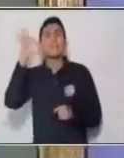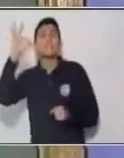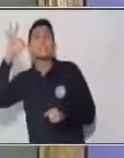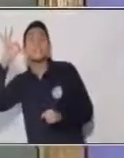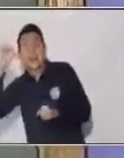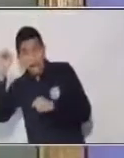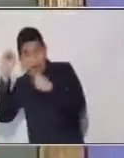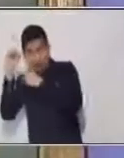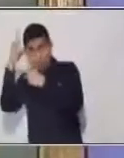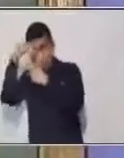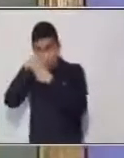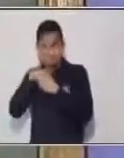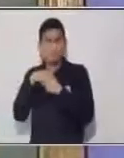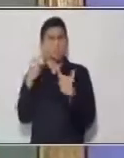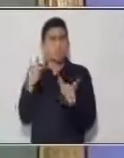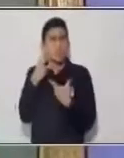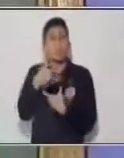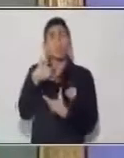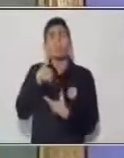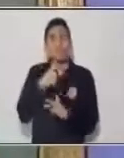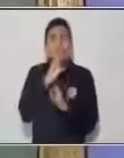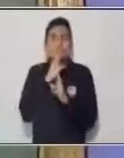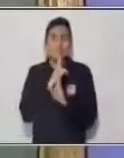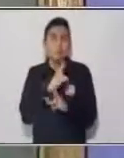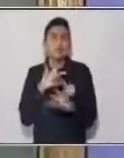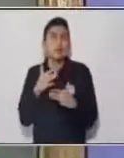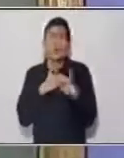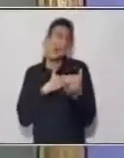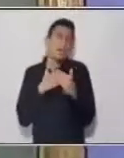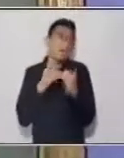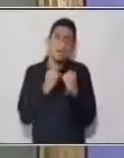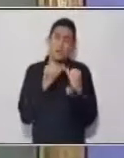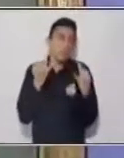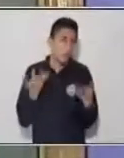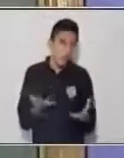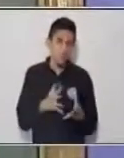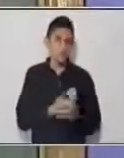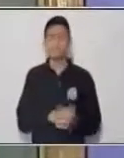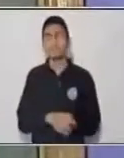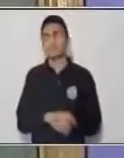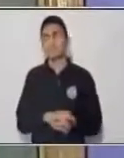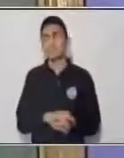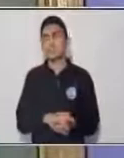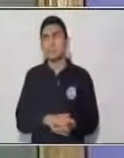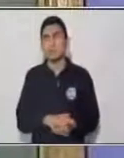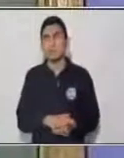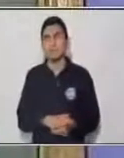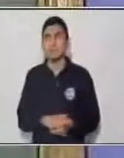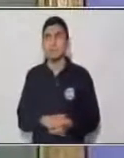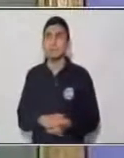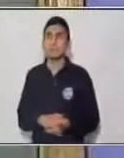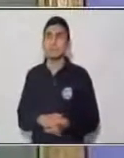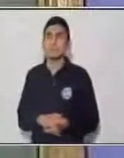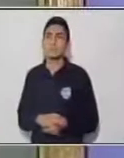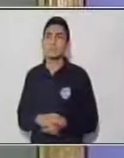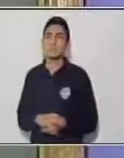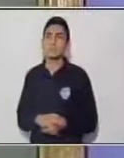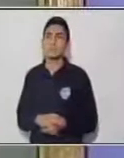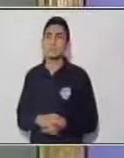al integrar 0, entonces obtengo como respuesta cualquier número. ¿Sí? ¿Vamos comprendiendo un poquito? Muy